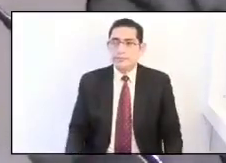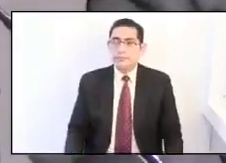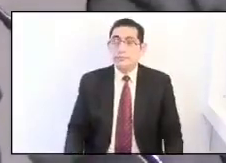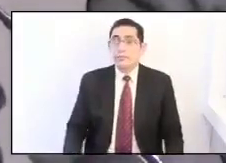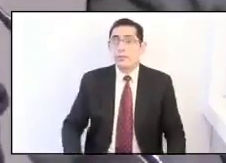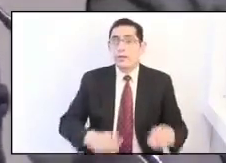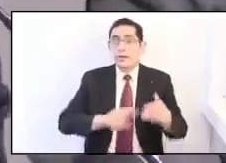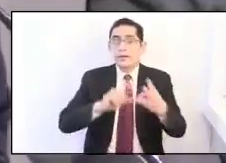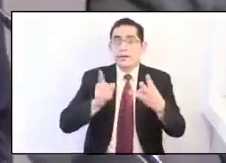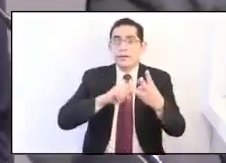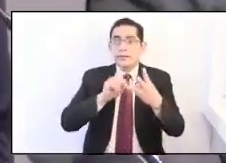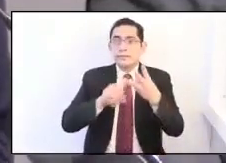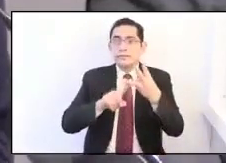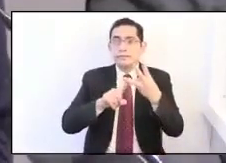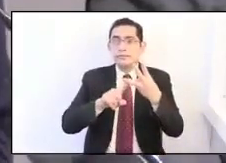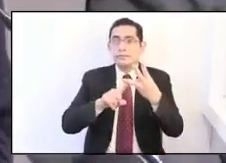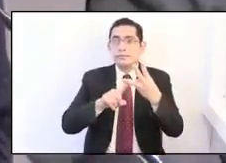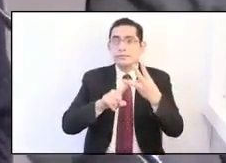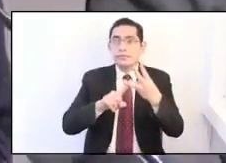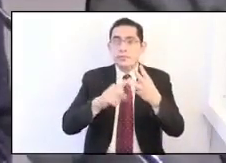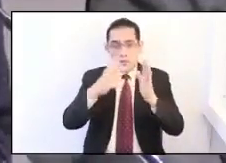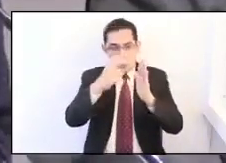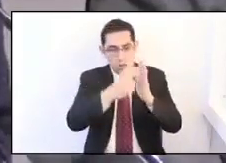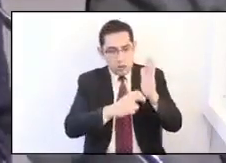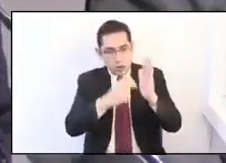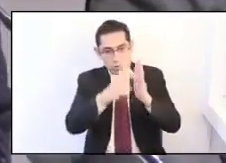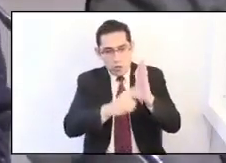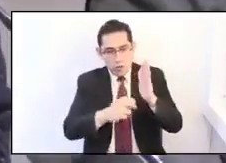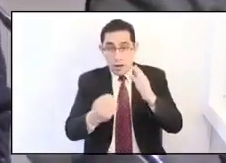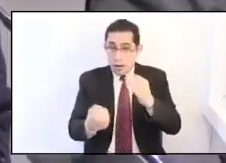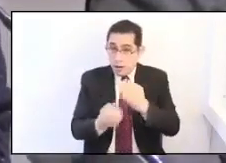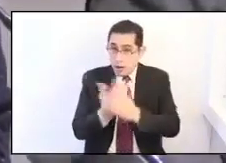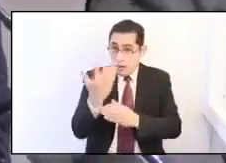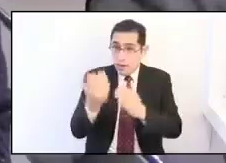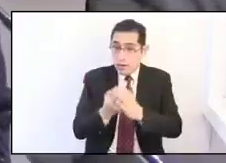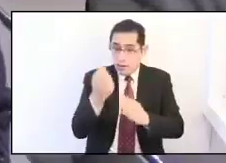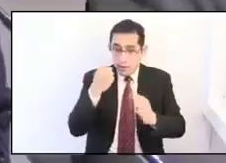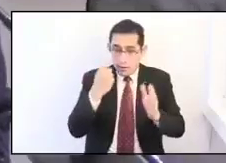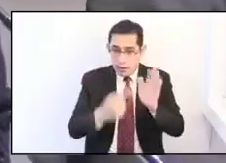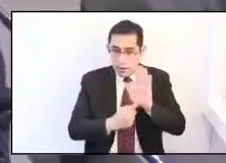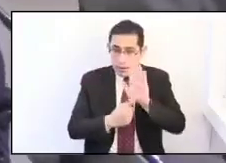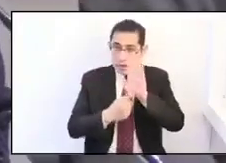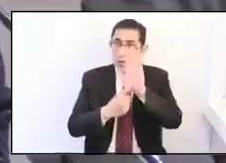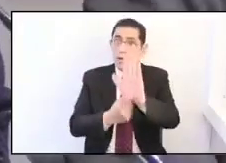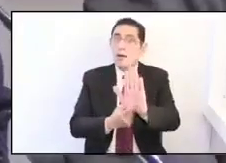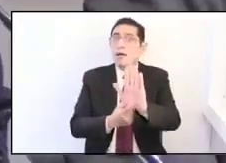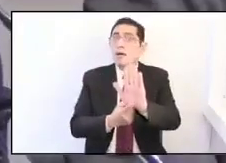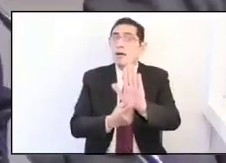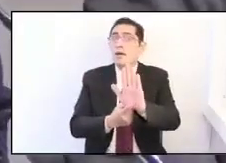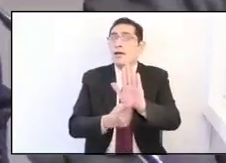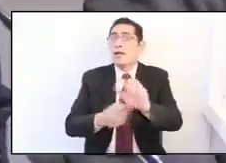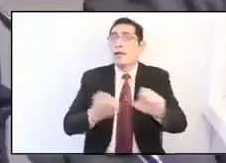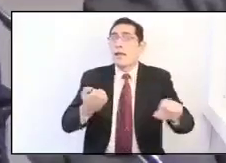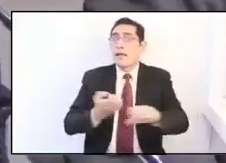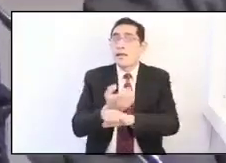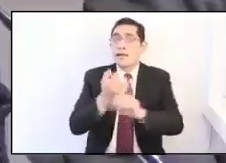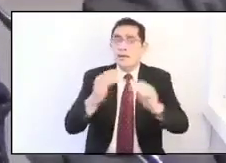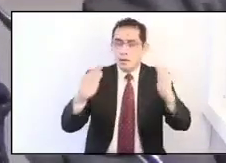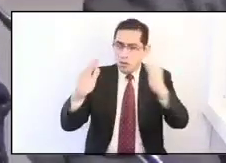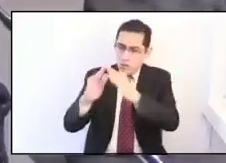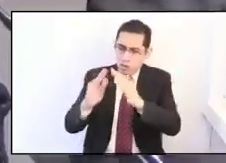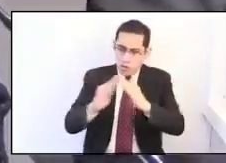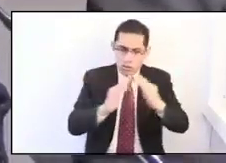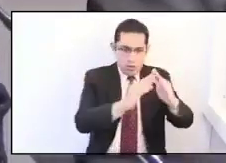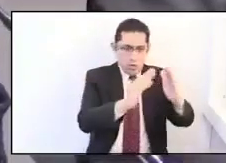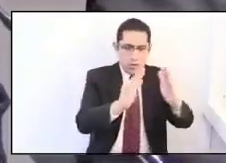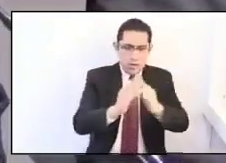3. Incidir mediante reformas innovadoras en los principales ordenamientos legales del Estado en materia de vivienda o que